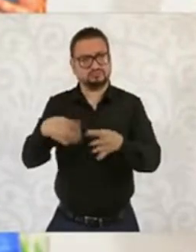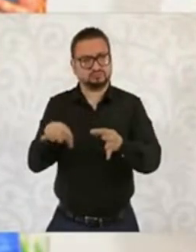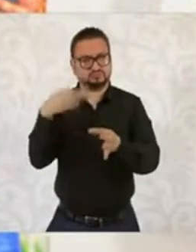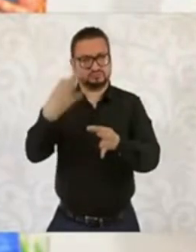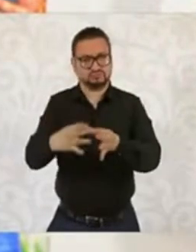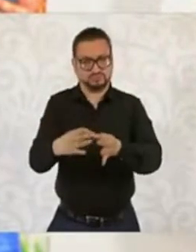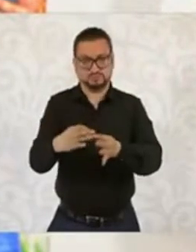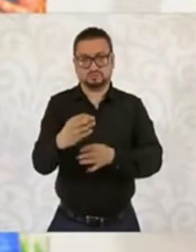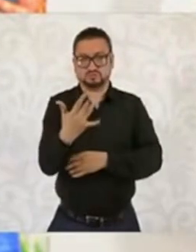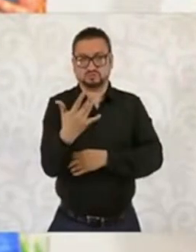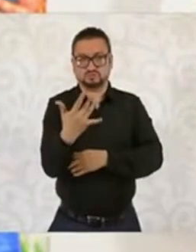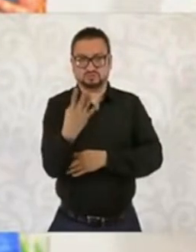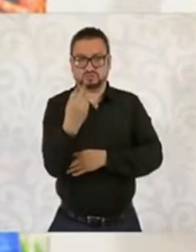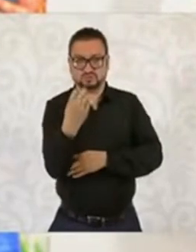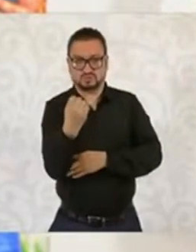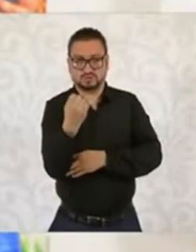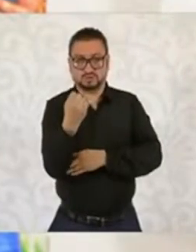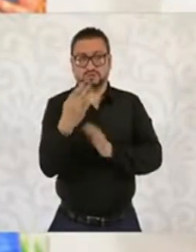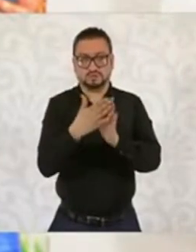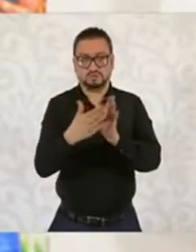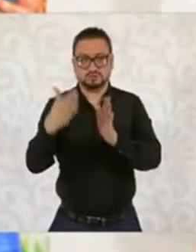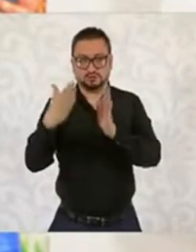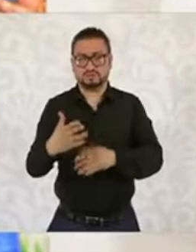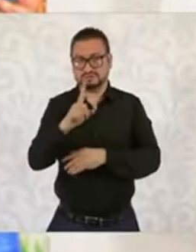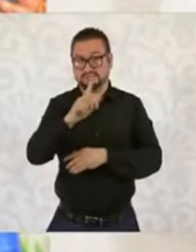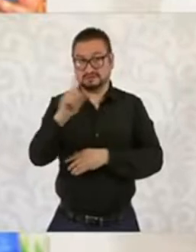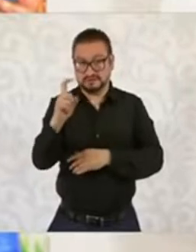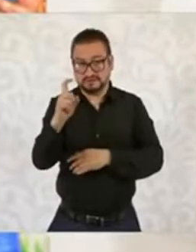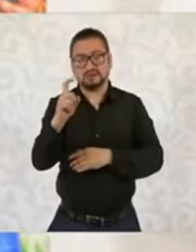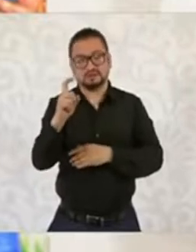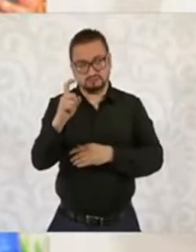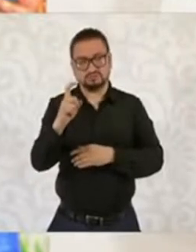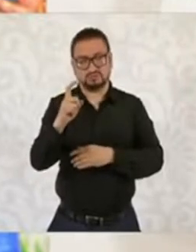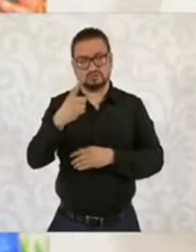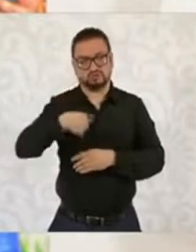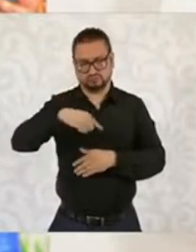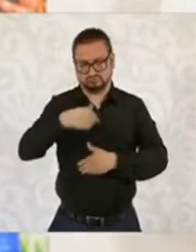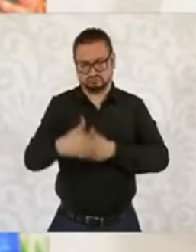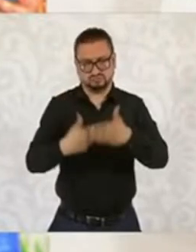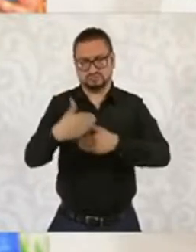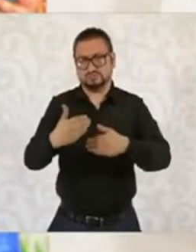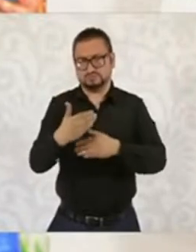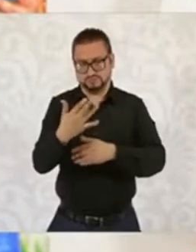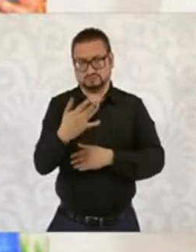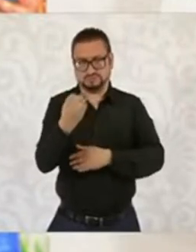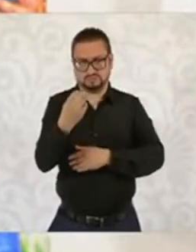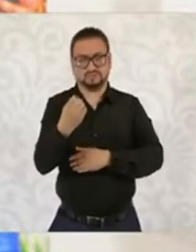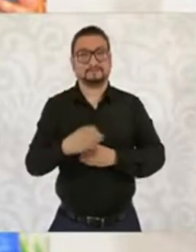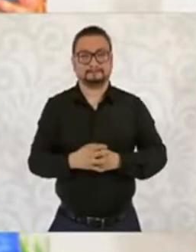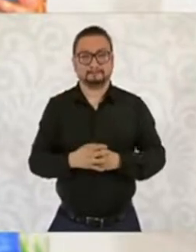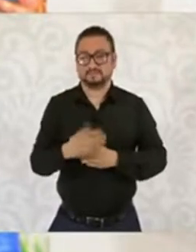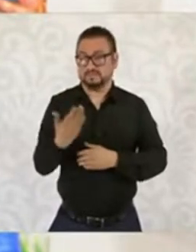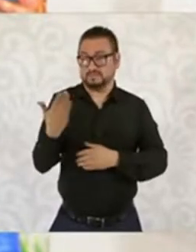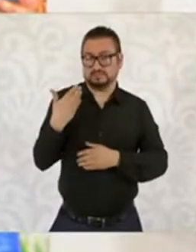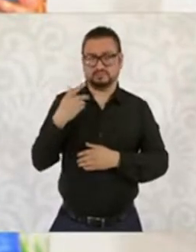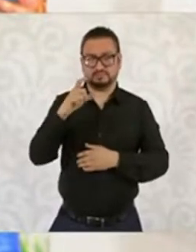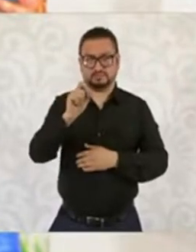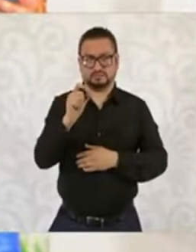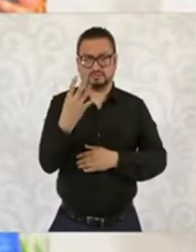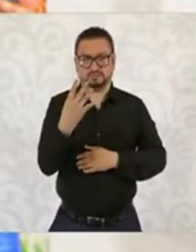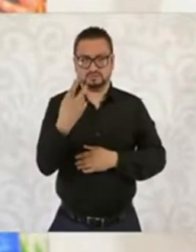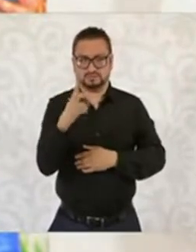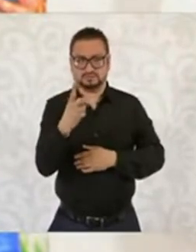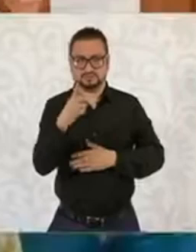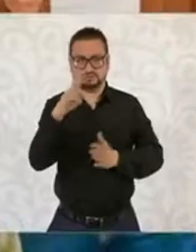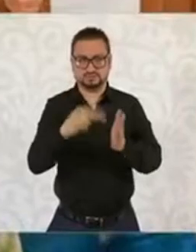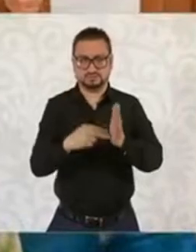compromiso 59 de los 100 compromisos del segundo piso de la transformación y comentarles que el pasado 24 de diciembre